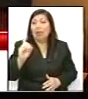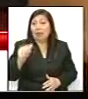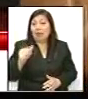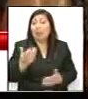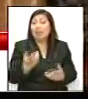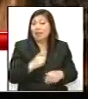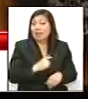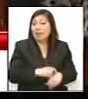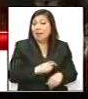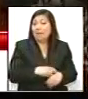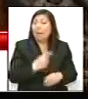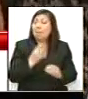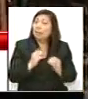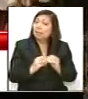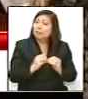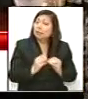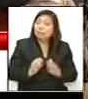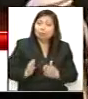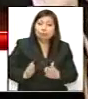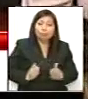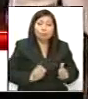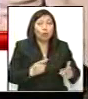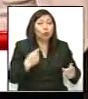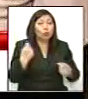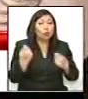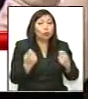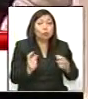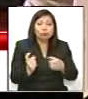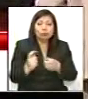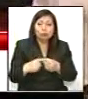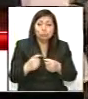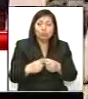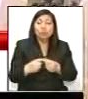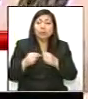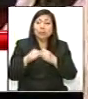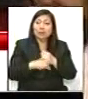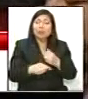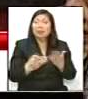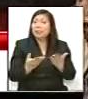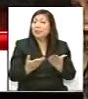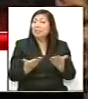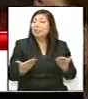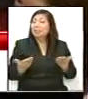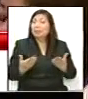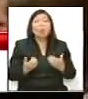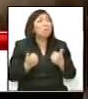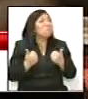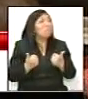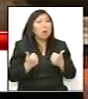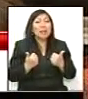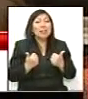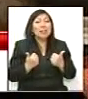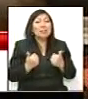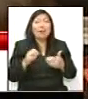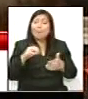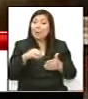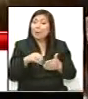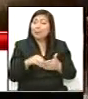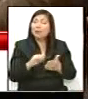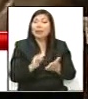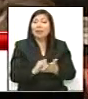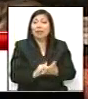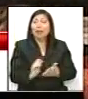tiempos para componer este corredor turístico que conecte a los pueblos del sur. Esto es una buenísima propuesta. Esperemos